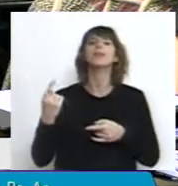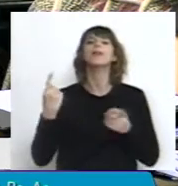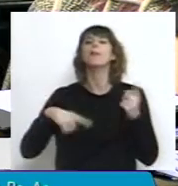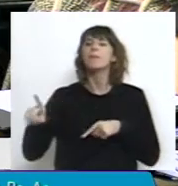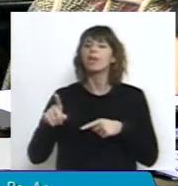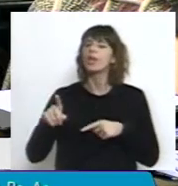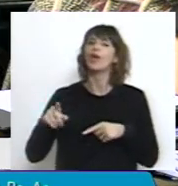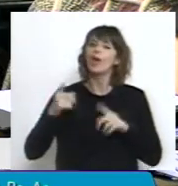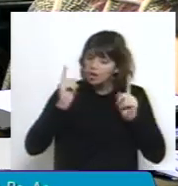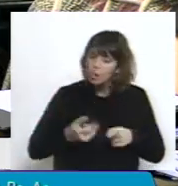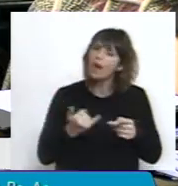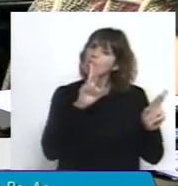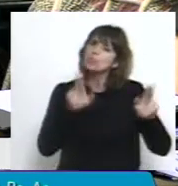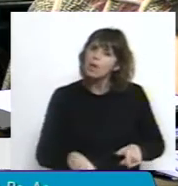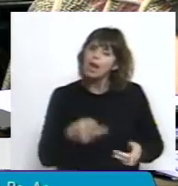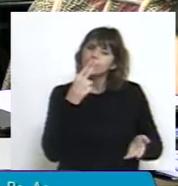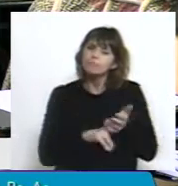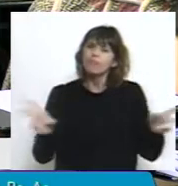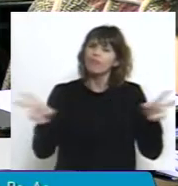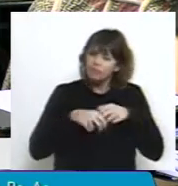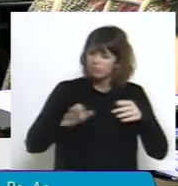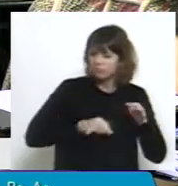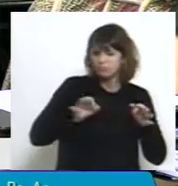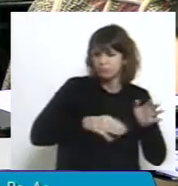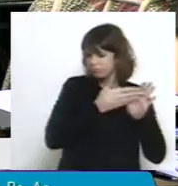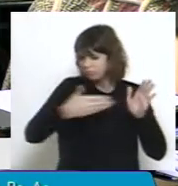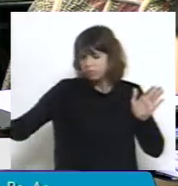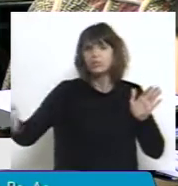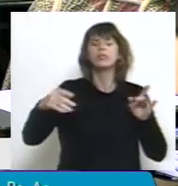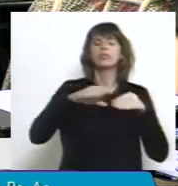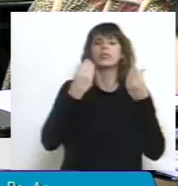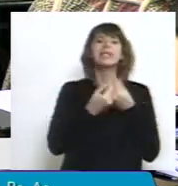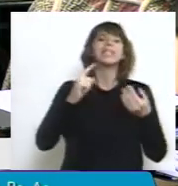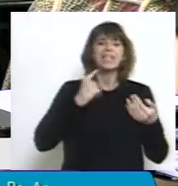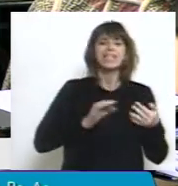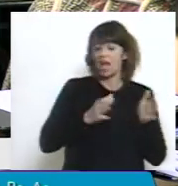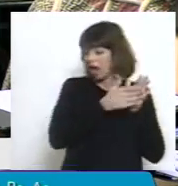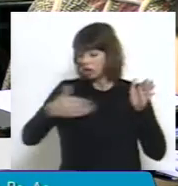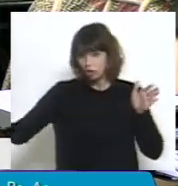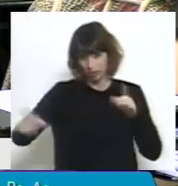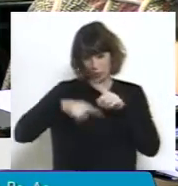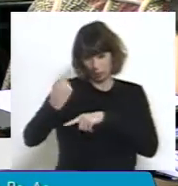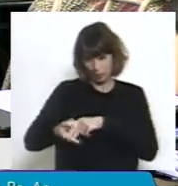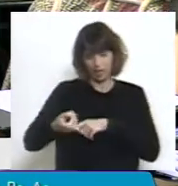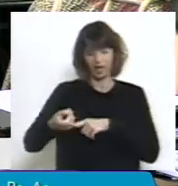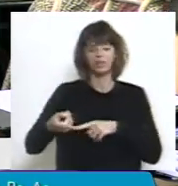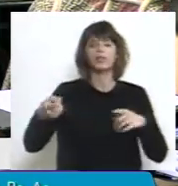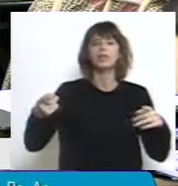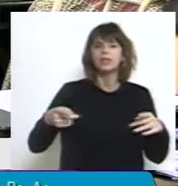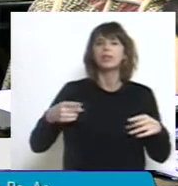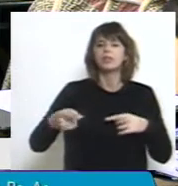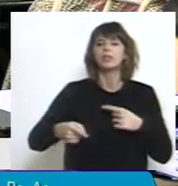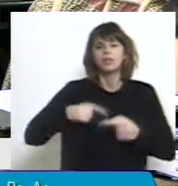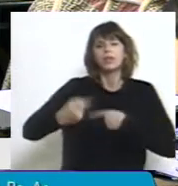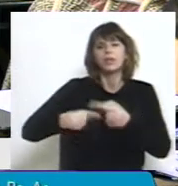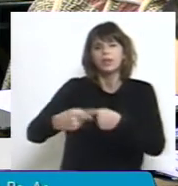política fiscal que lleva 12 años, que va a cumplir 13 el año que viene, que es consistente con el objetivo